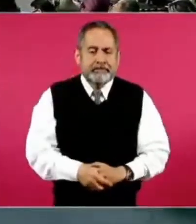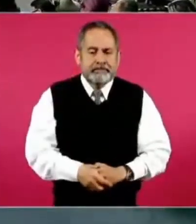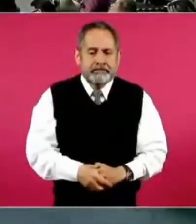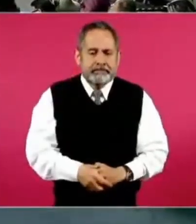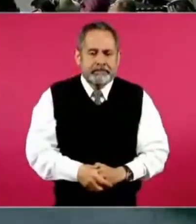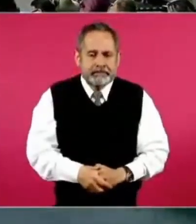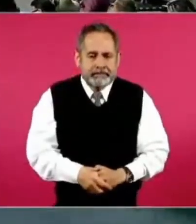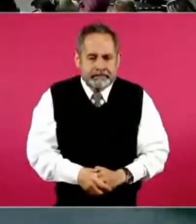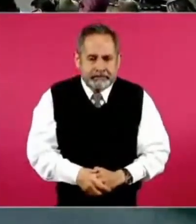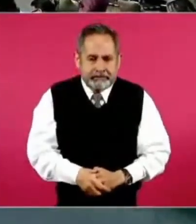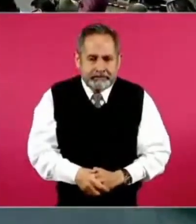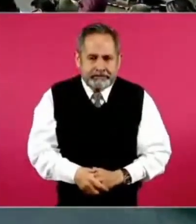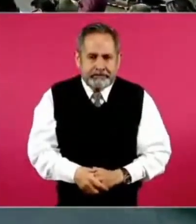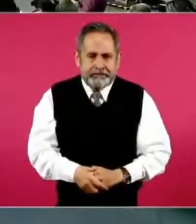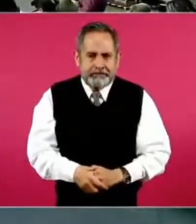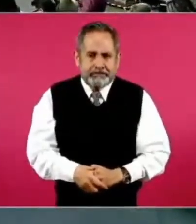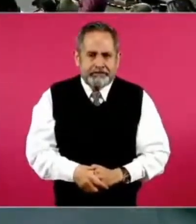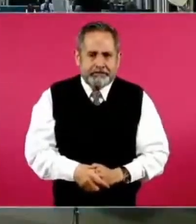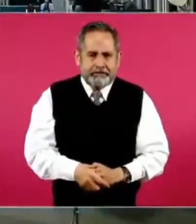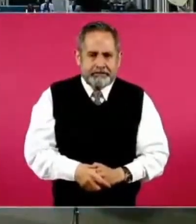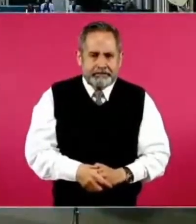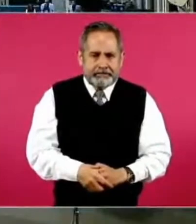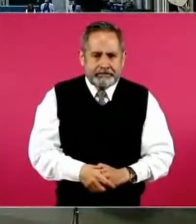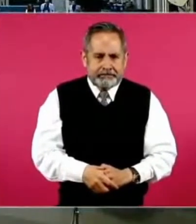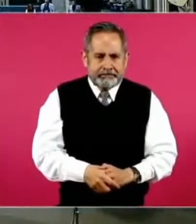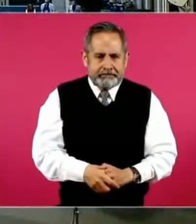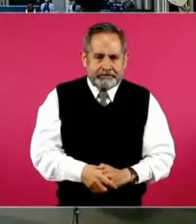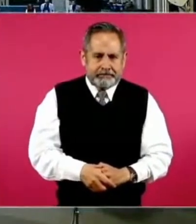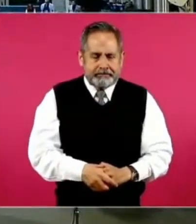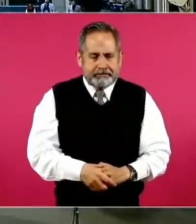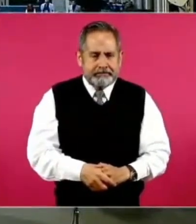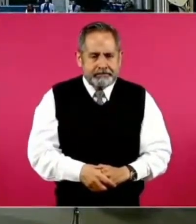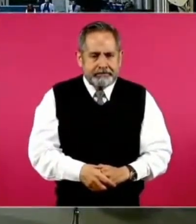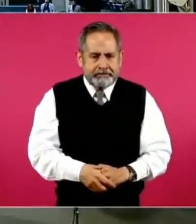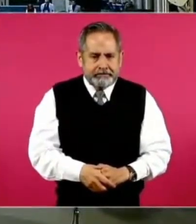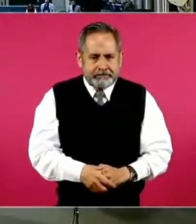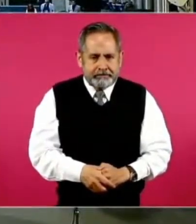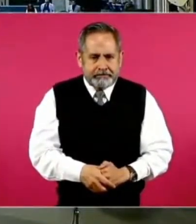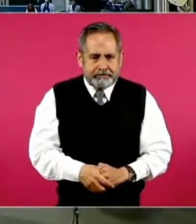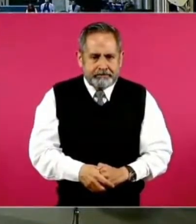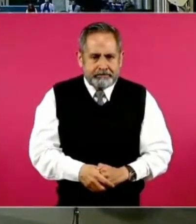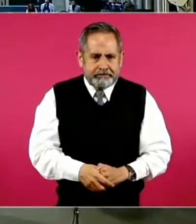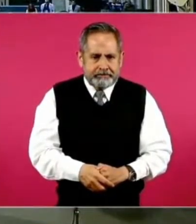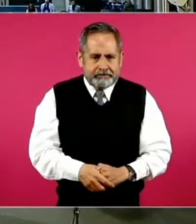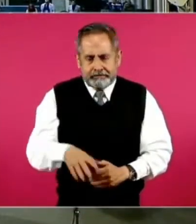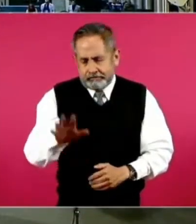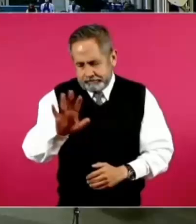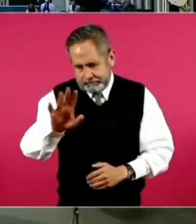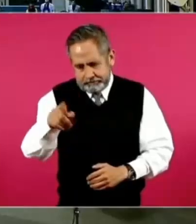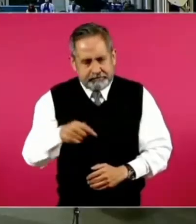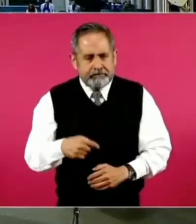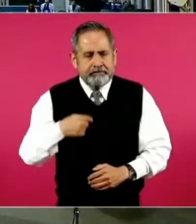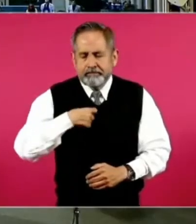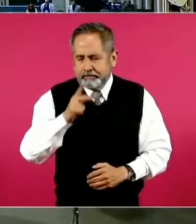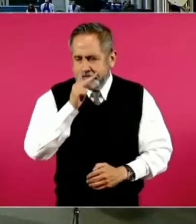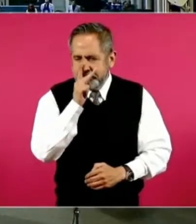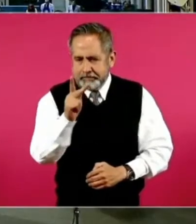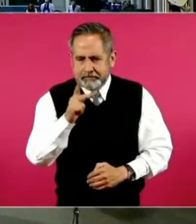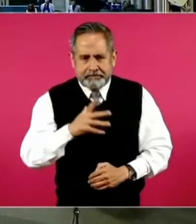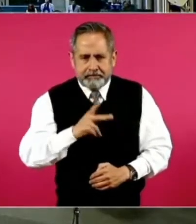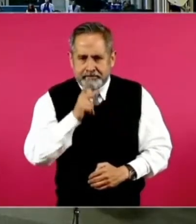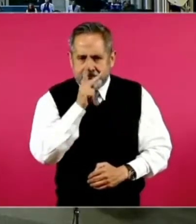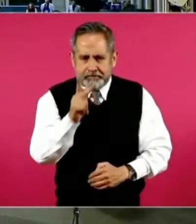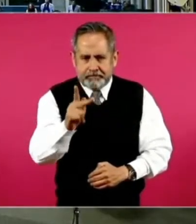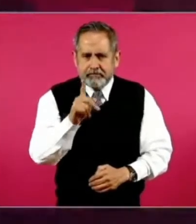tiene muchísimo peso. No. Su palabra no solamente tiene una mancha. No, mis palabras